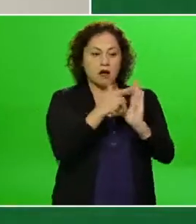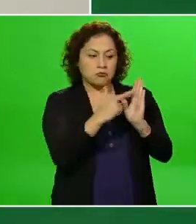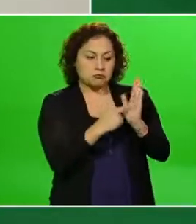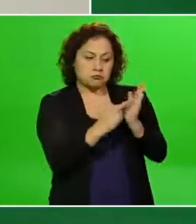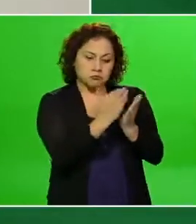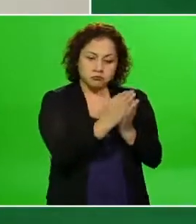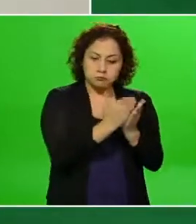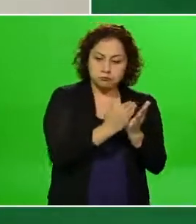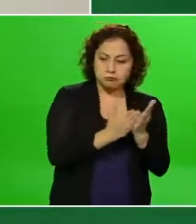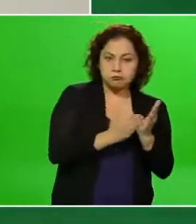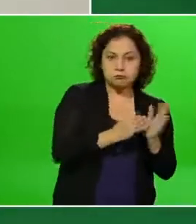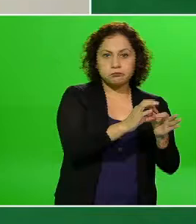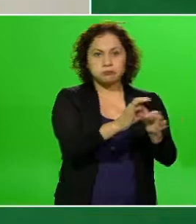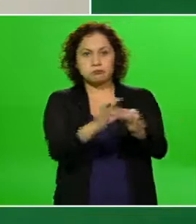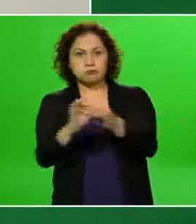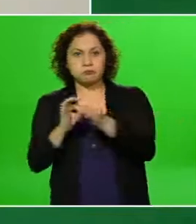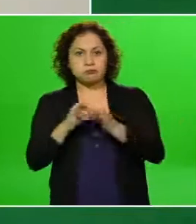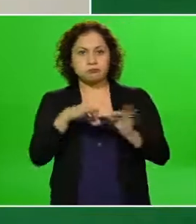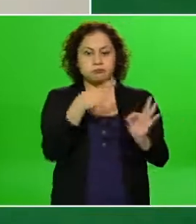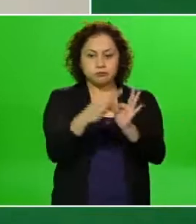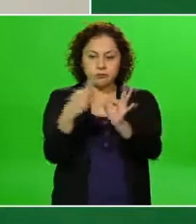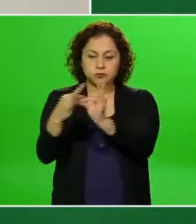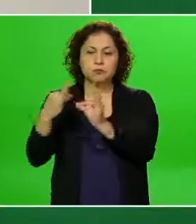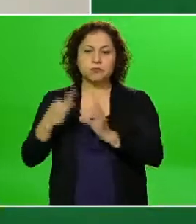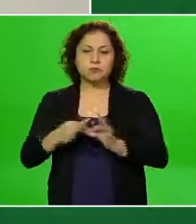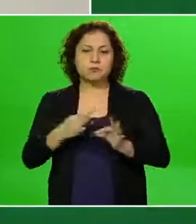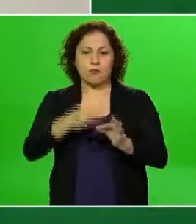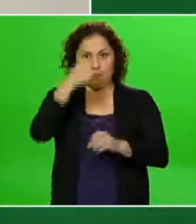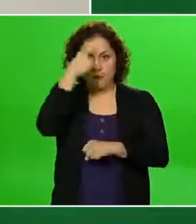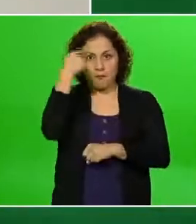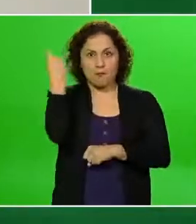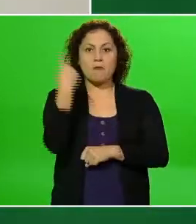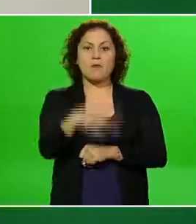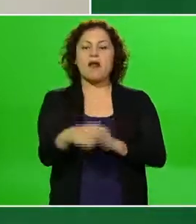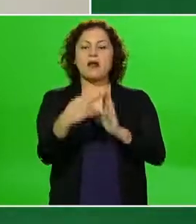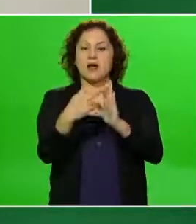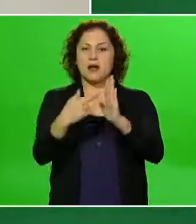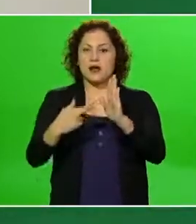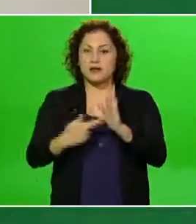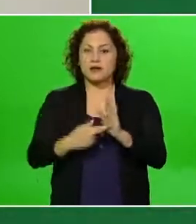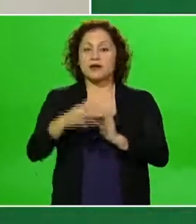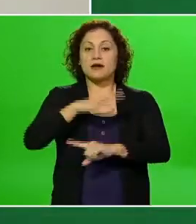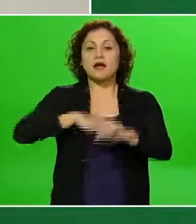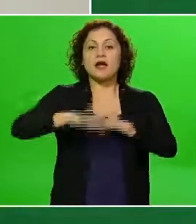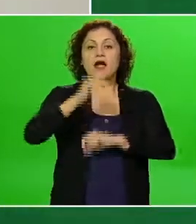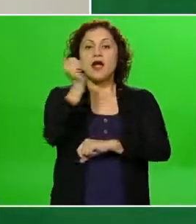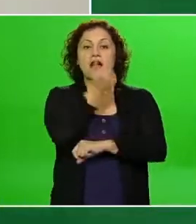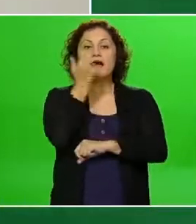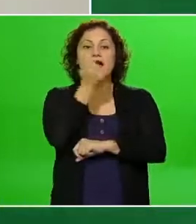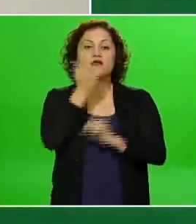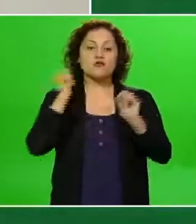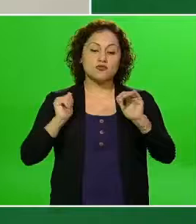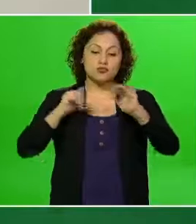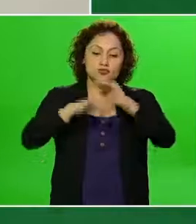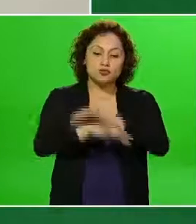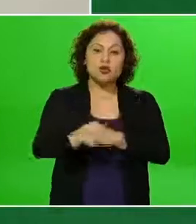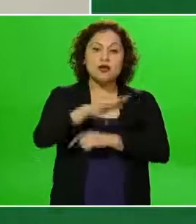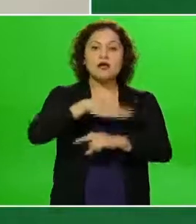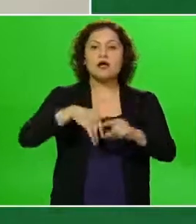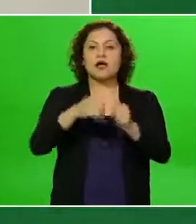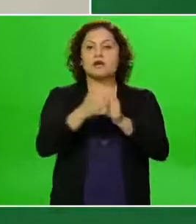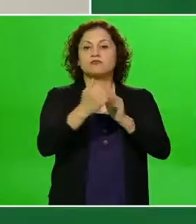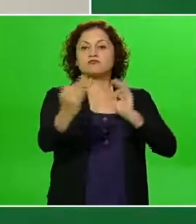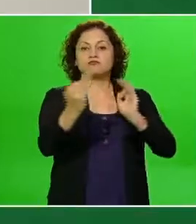las escuelas, de cómo guardar y favorecer la sana distancia y por lo tanto disminuir,